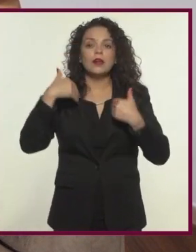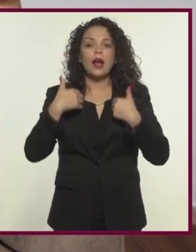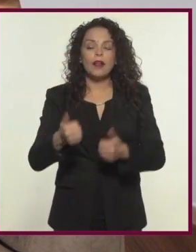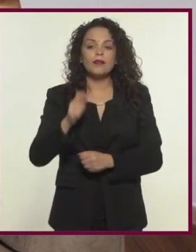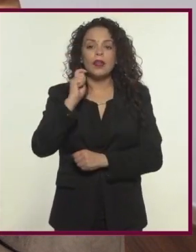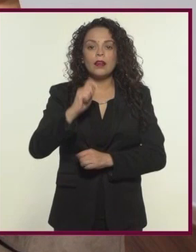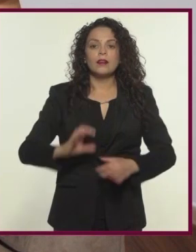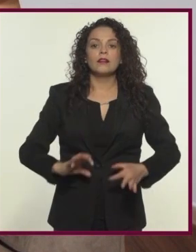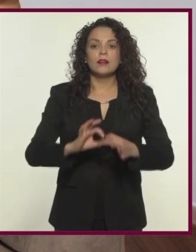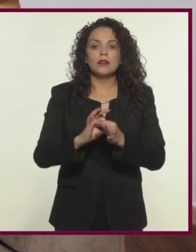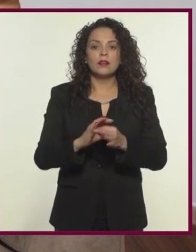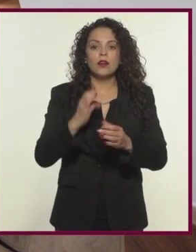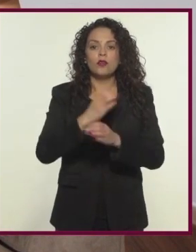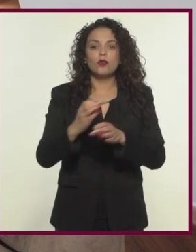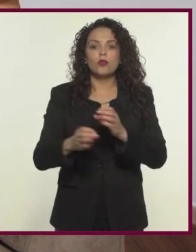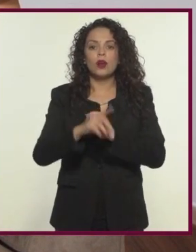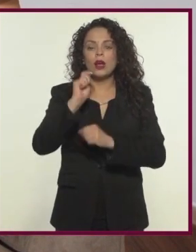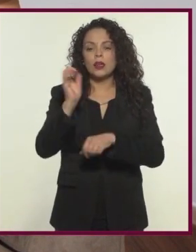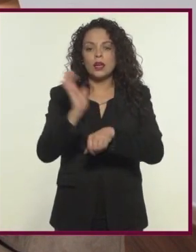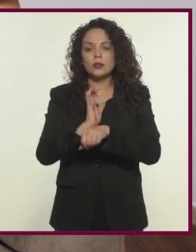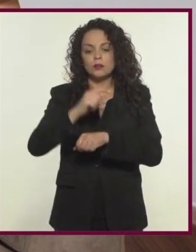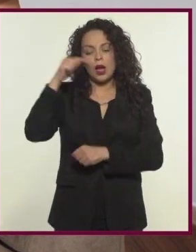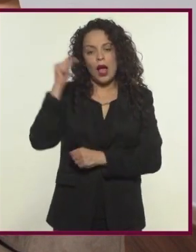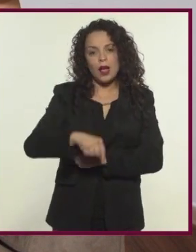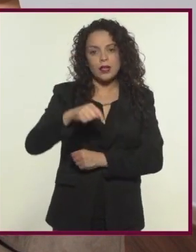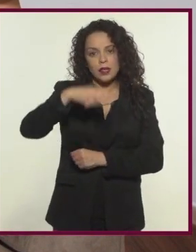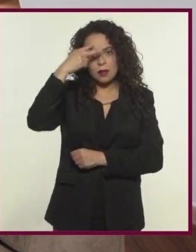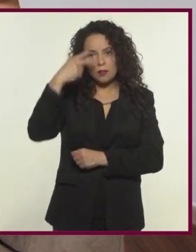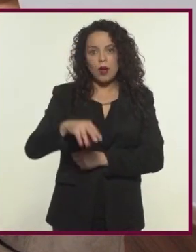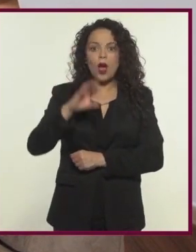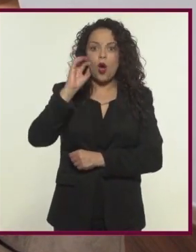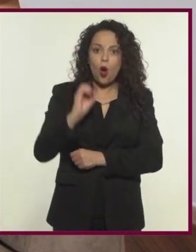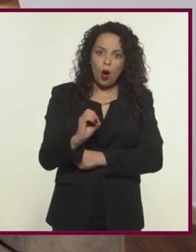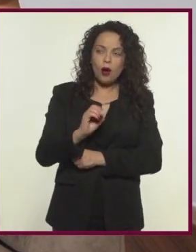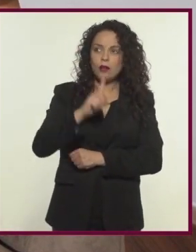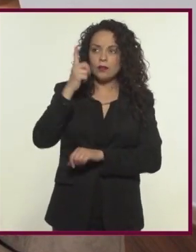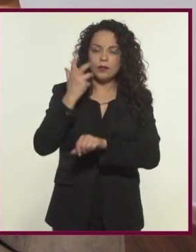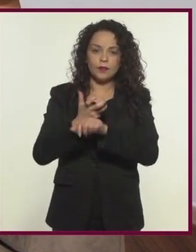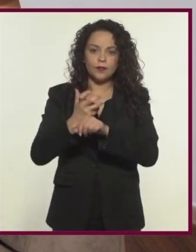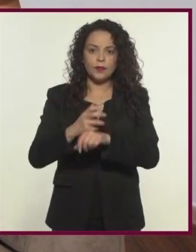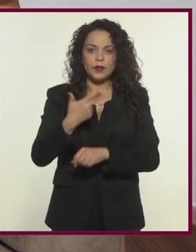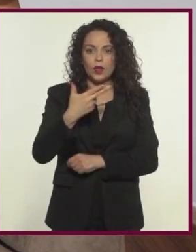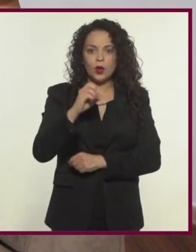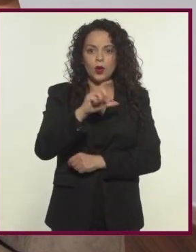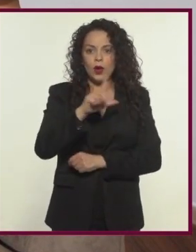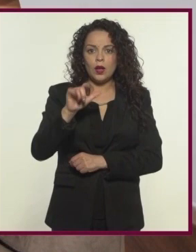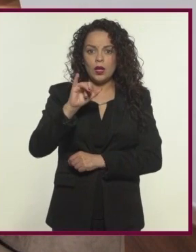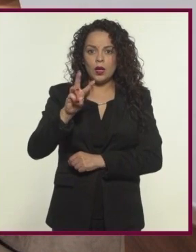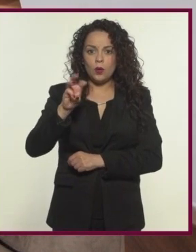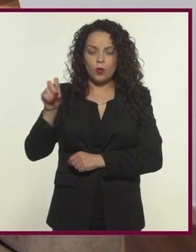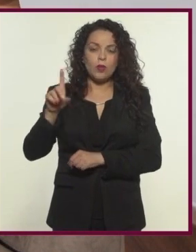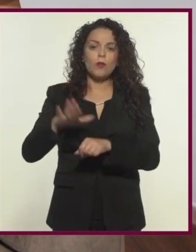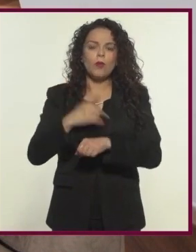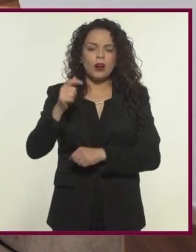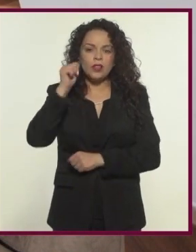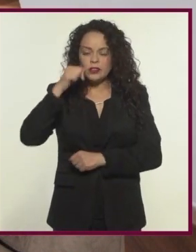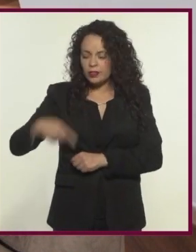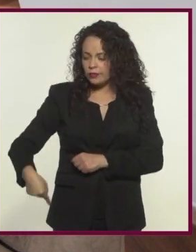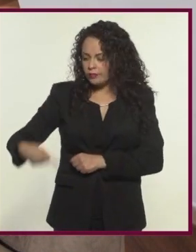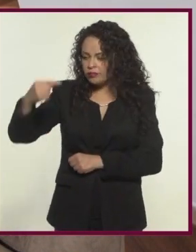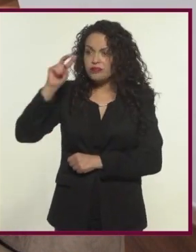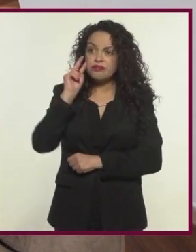fácil entender o relacionarnos con algún elemento de una película nacional o de Hollywood, ya que es lo que hemos visto casi toda nuestra